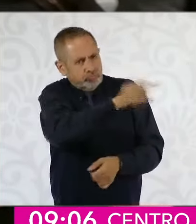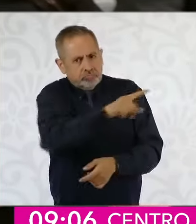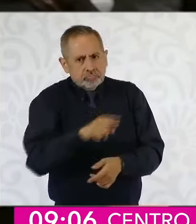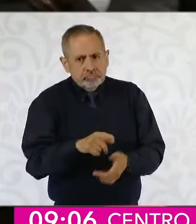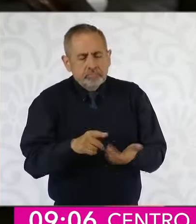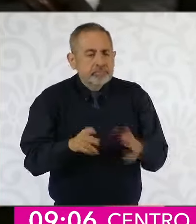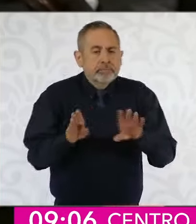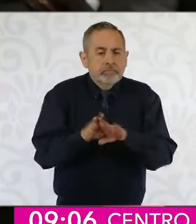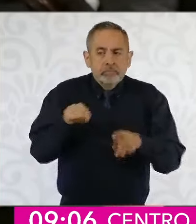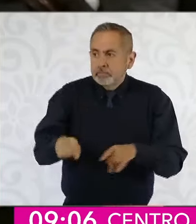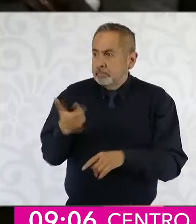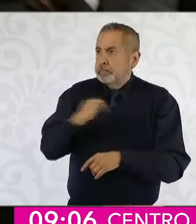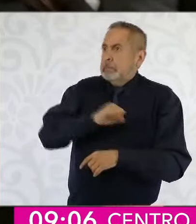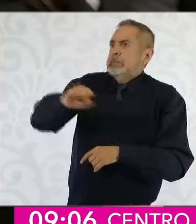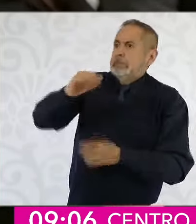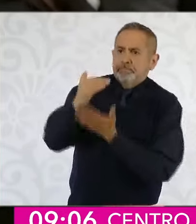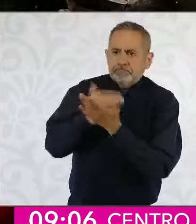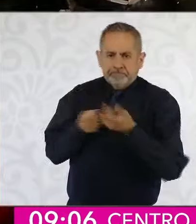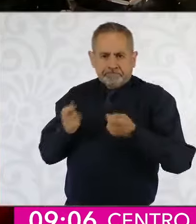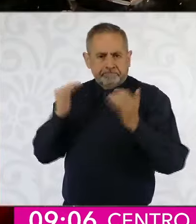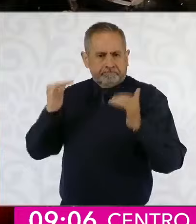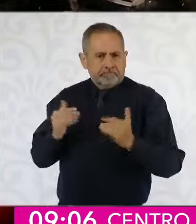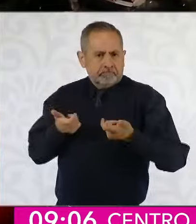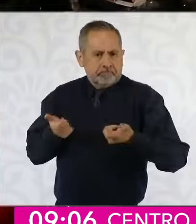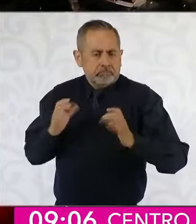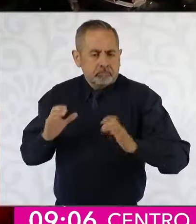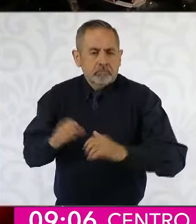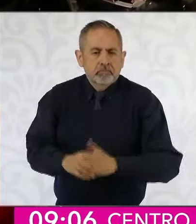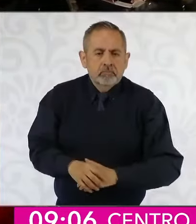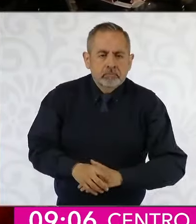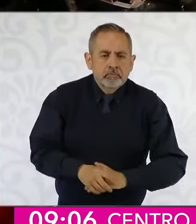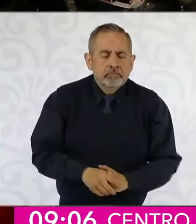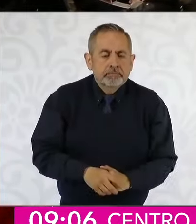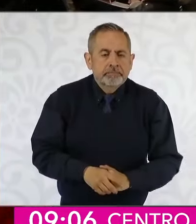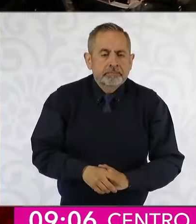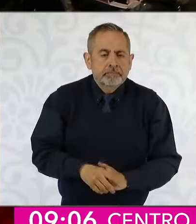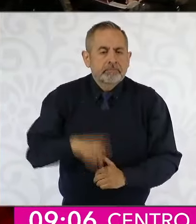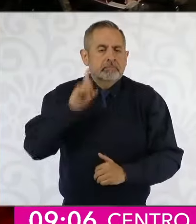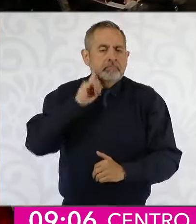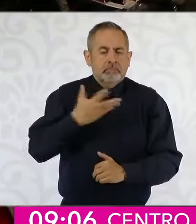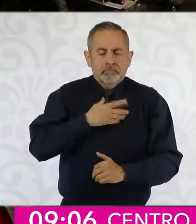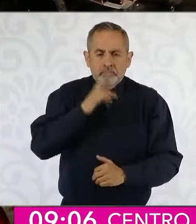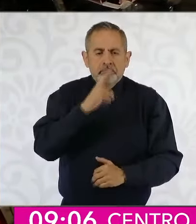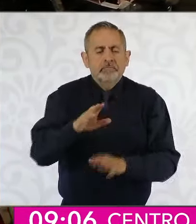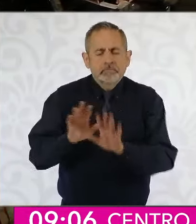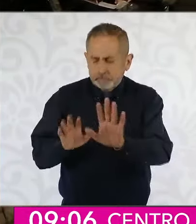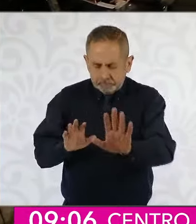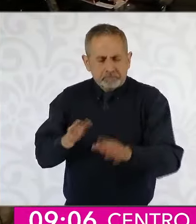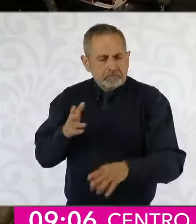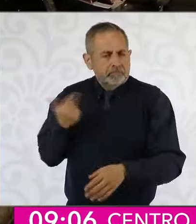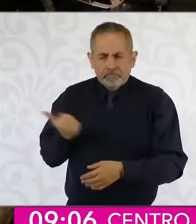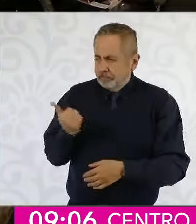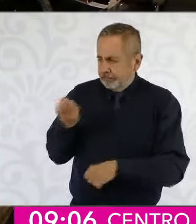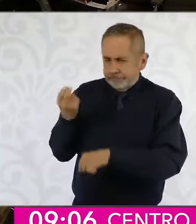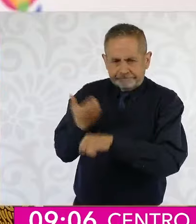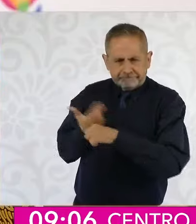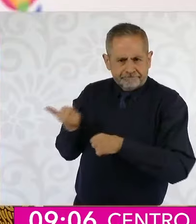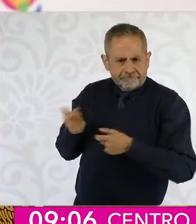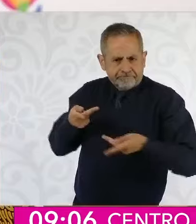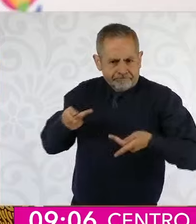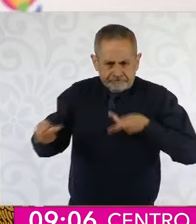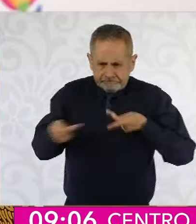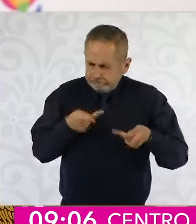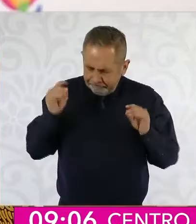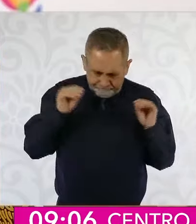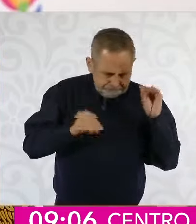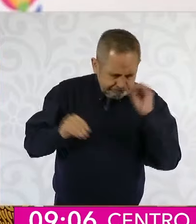se dispare en México de nuevo? Lo está preparando el secretario.